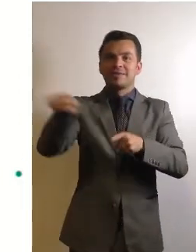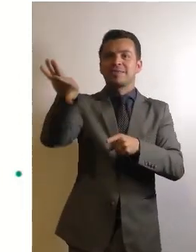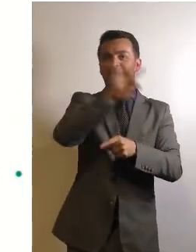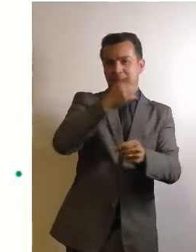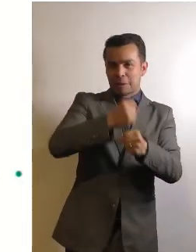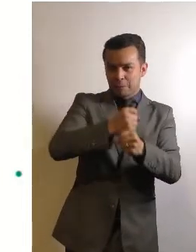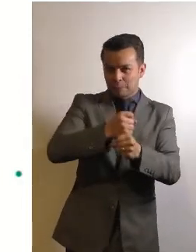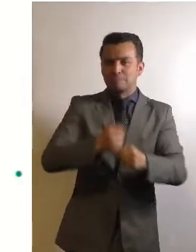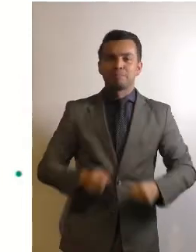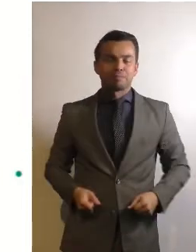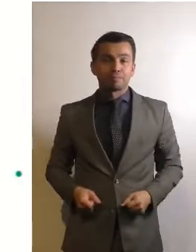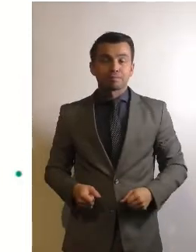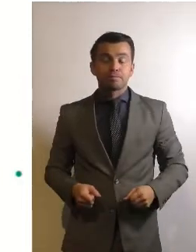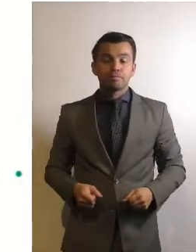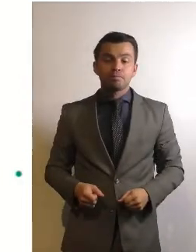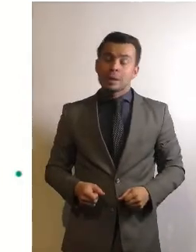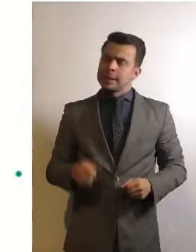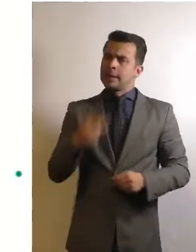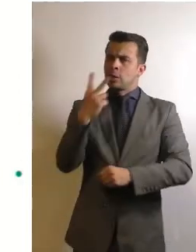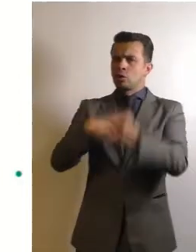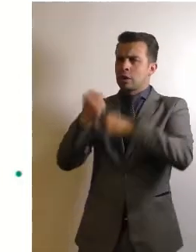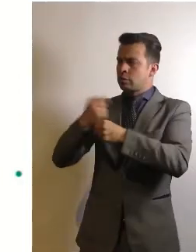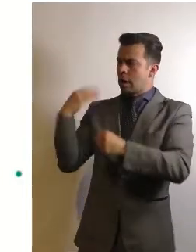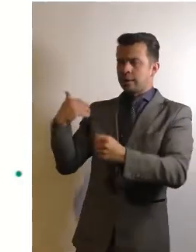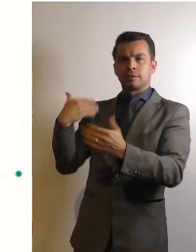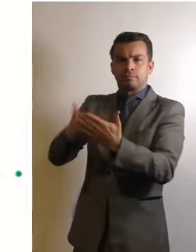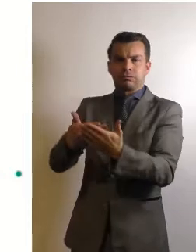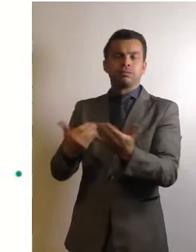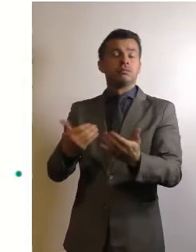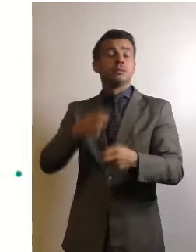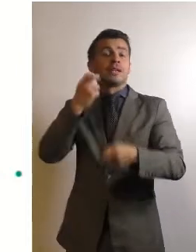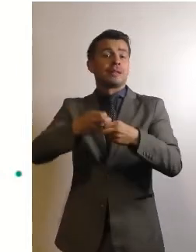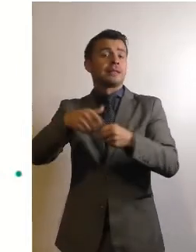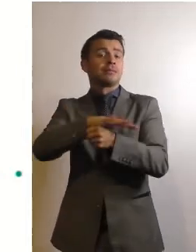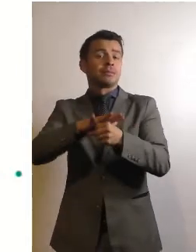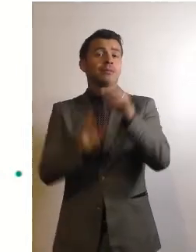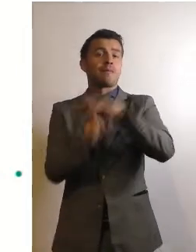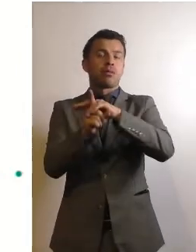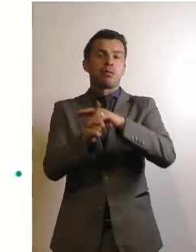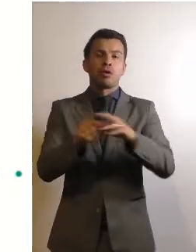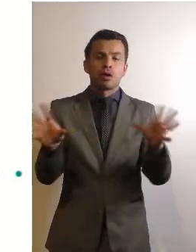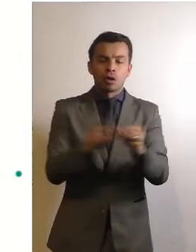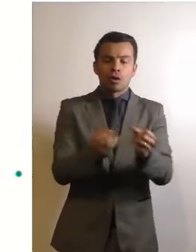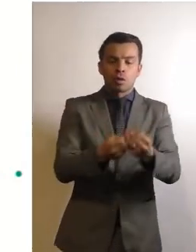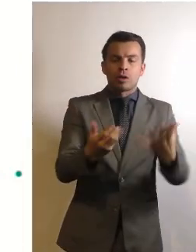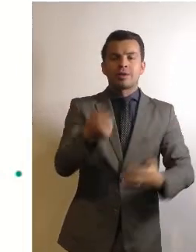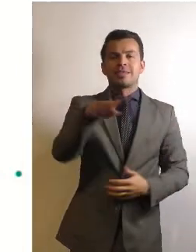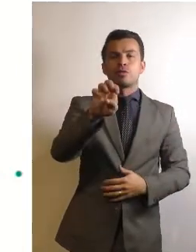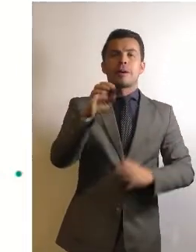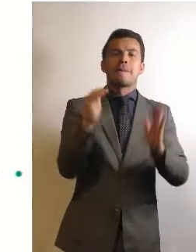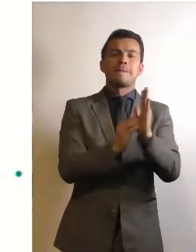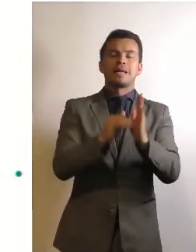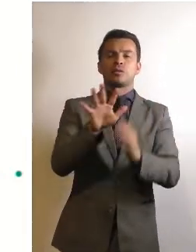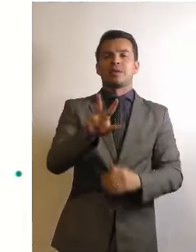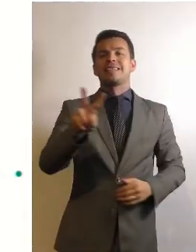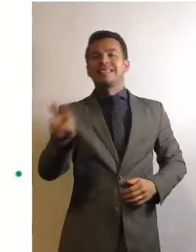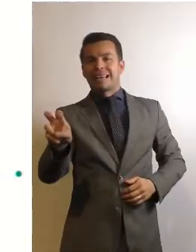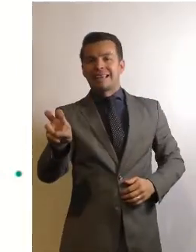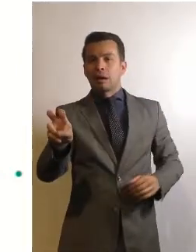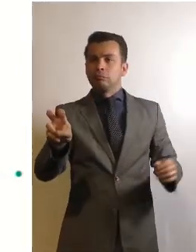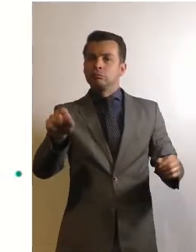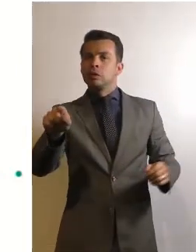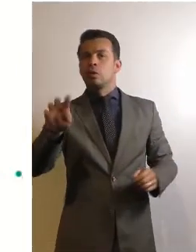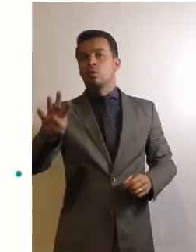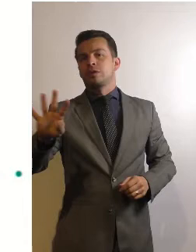Durante esta crisis hemos venido actualizando nuestra base de datos, van 19.057 en un 45%.